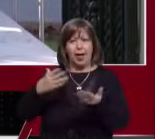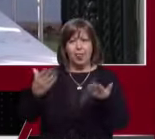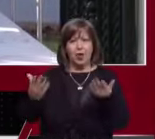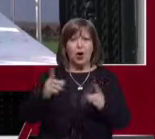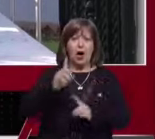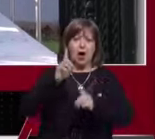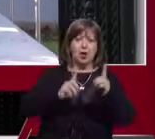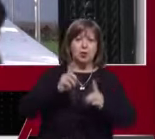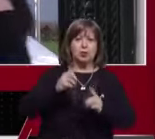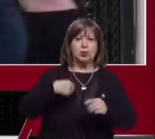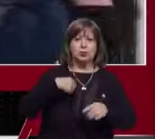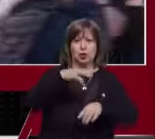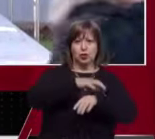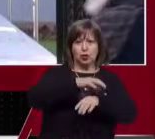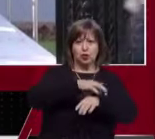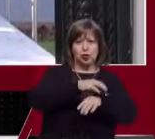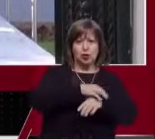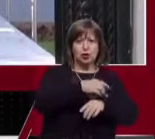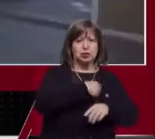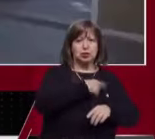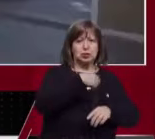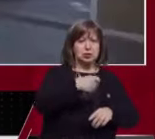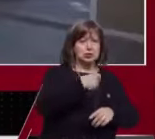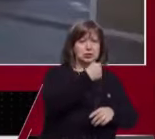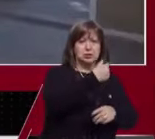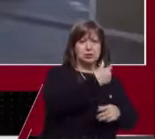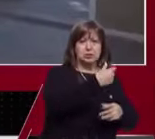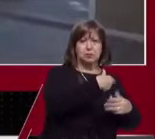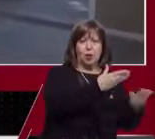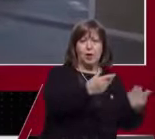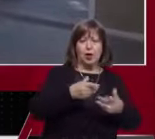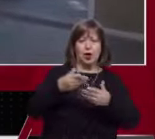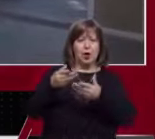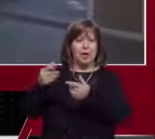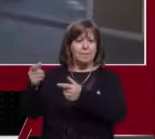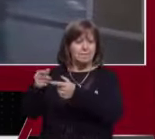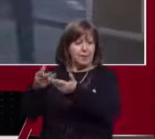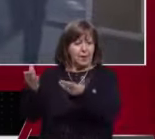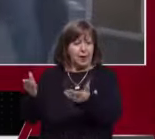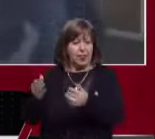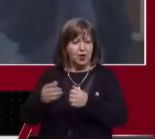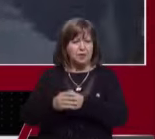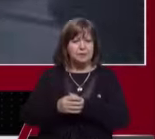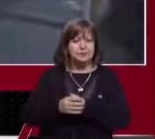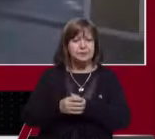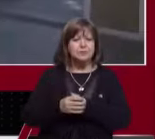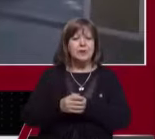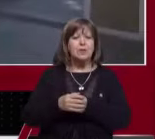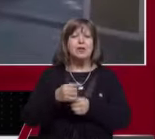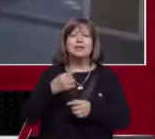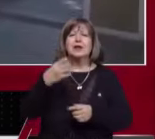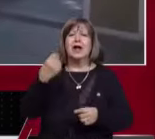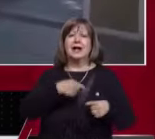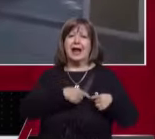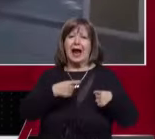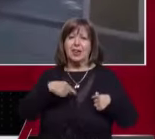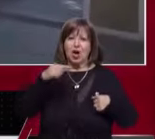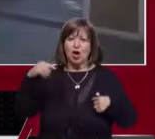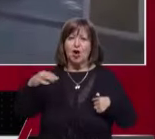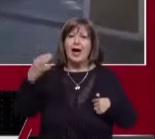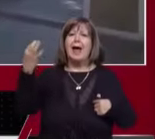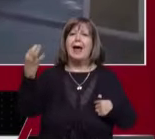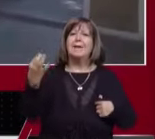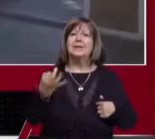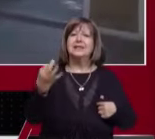ambos sectores. En mi caso estoy solamente en el sector privado, pero hay otros colegas que están en la parte pública y en la parte privada. Marce, ¿ve cómo soluciona